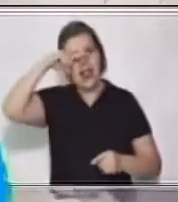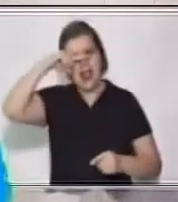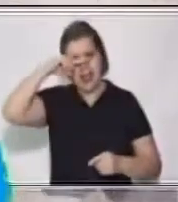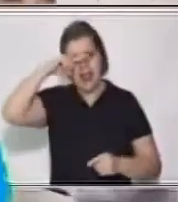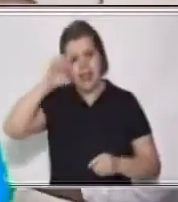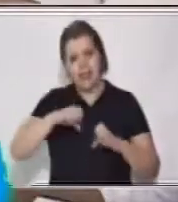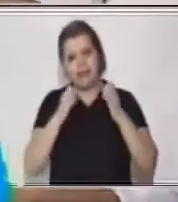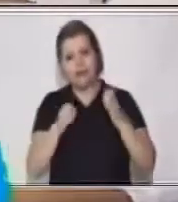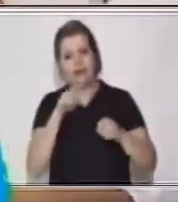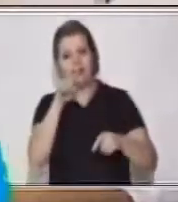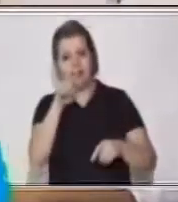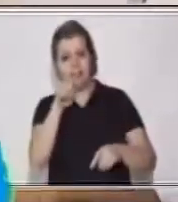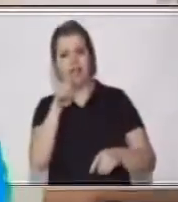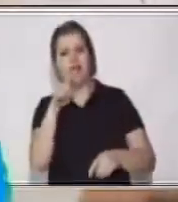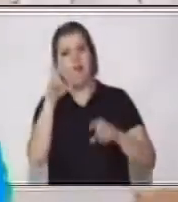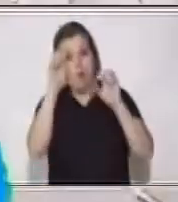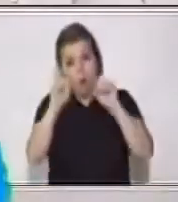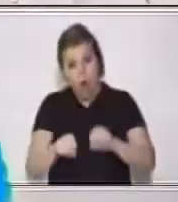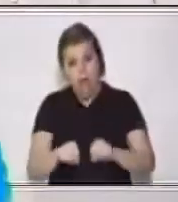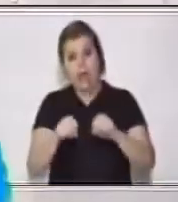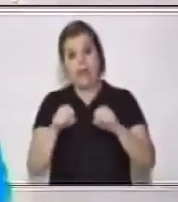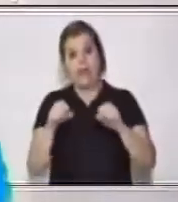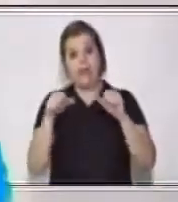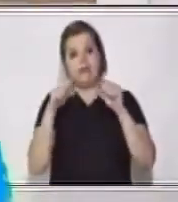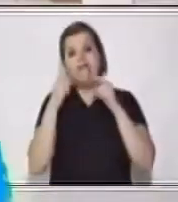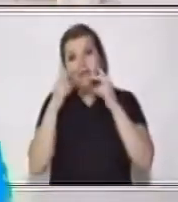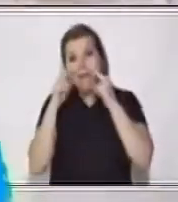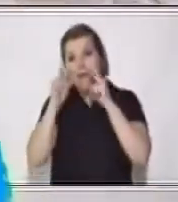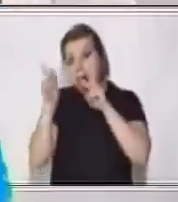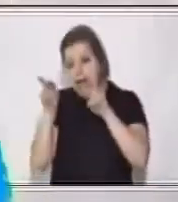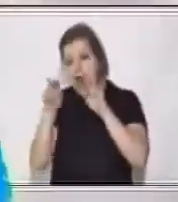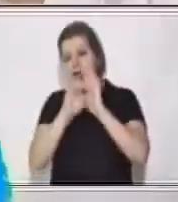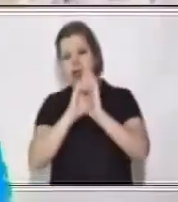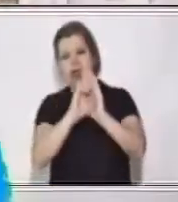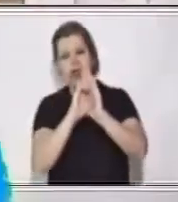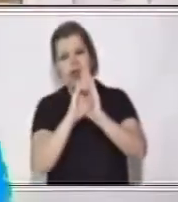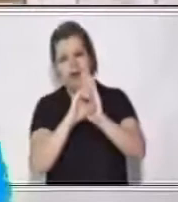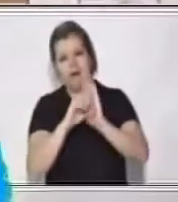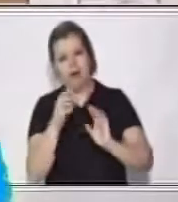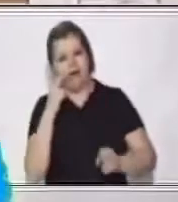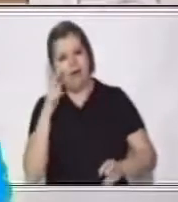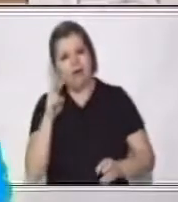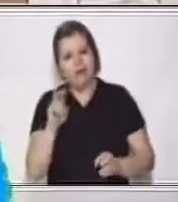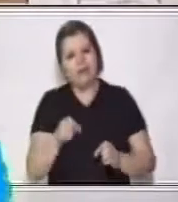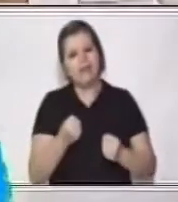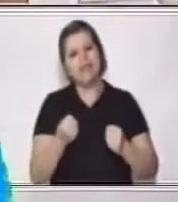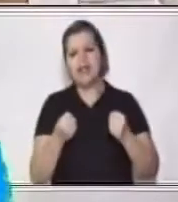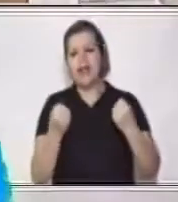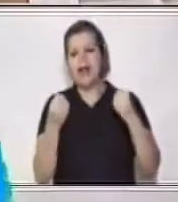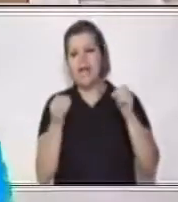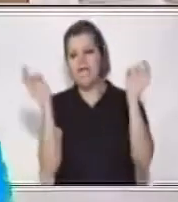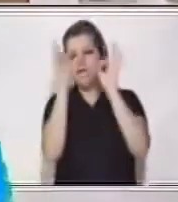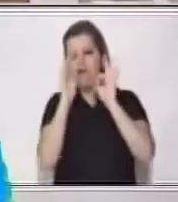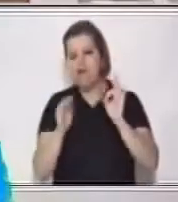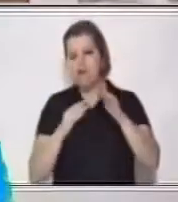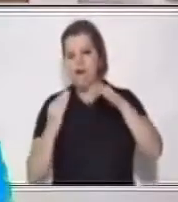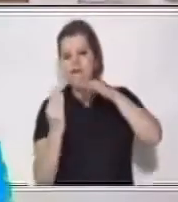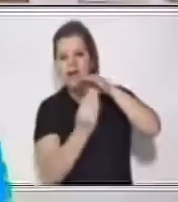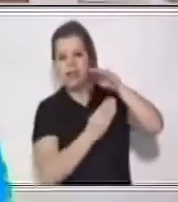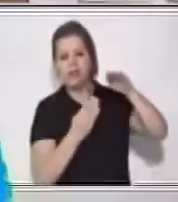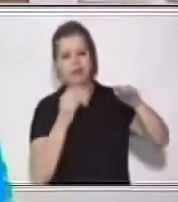¿Cómo podemos identificar? En este ejemplo, identificamos que gat es nuestro morfema base. ¿Por qué?